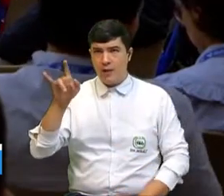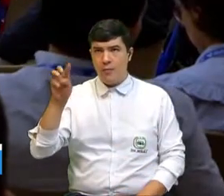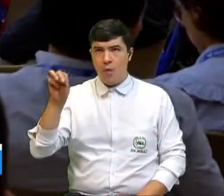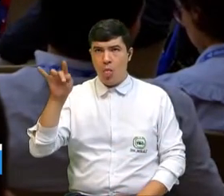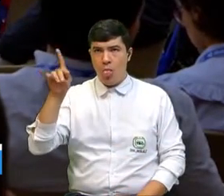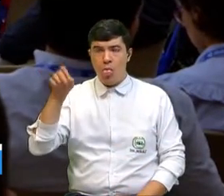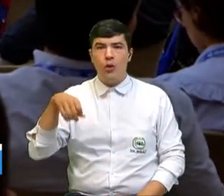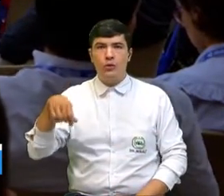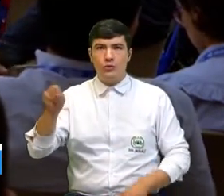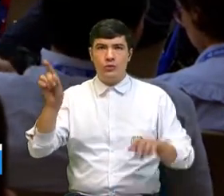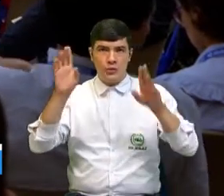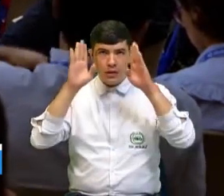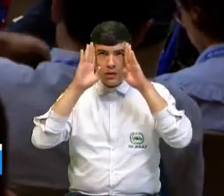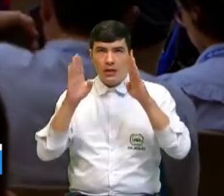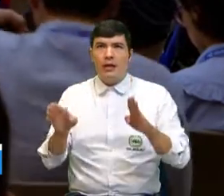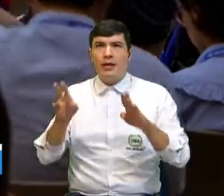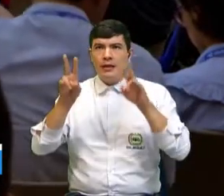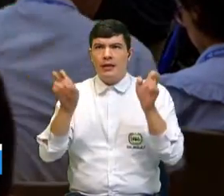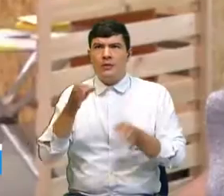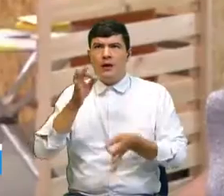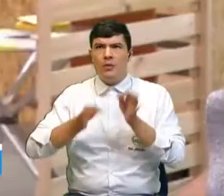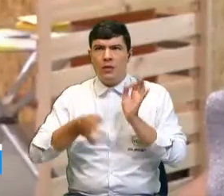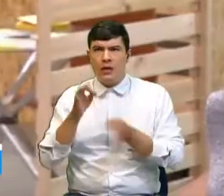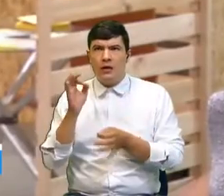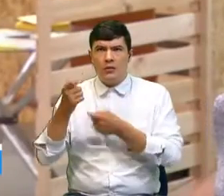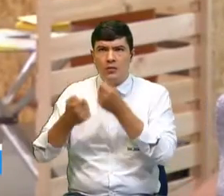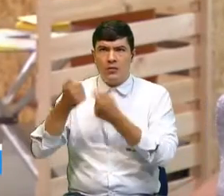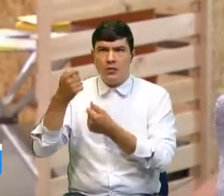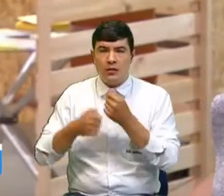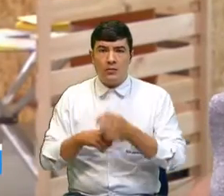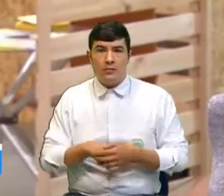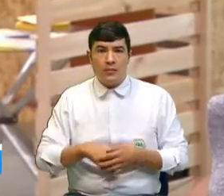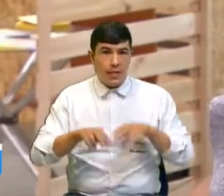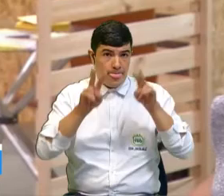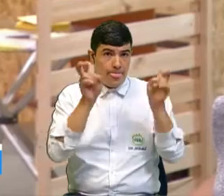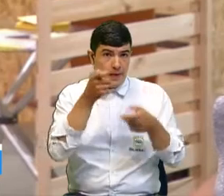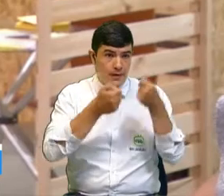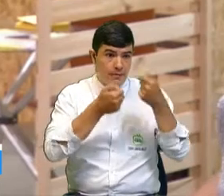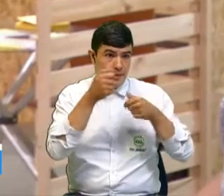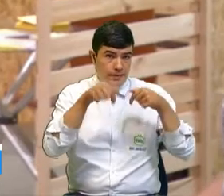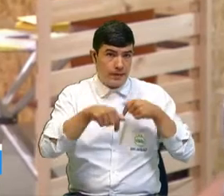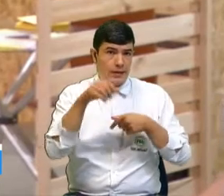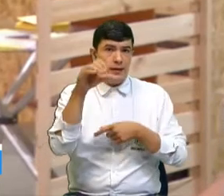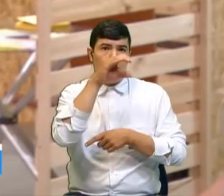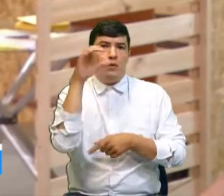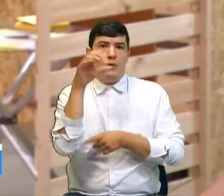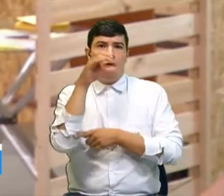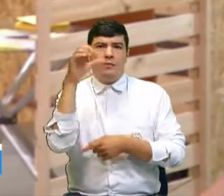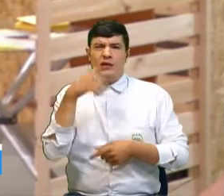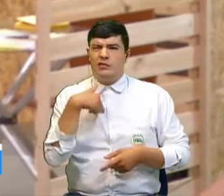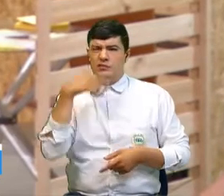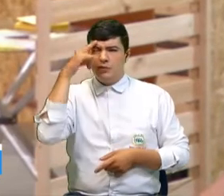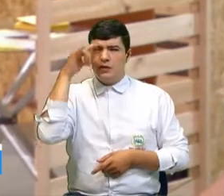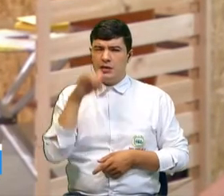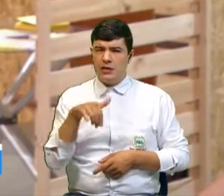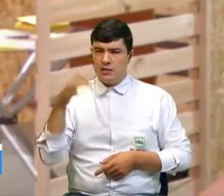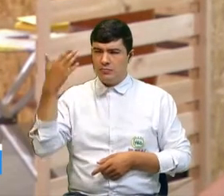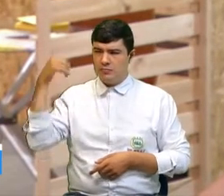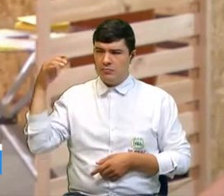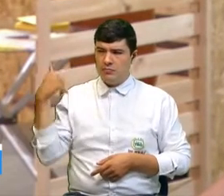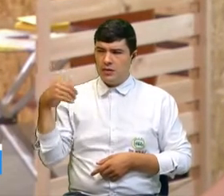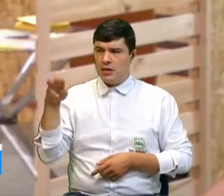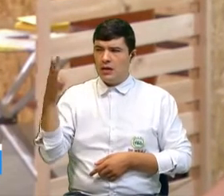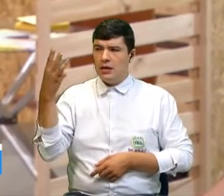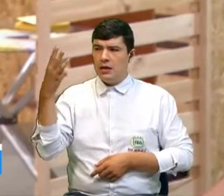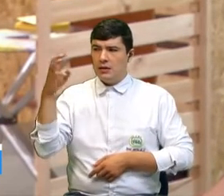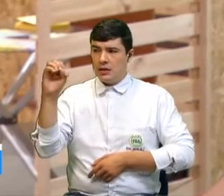jurídicos, contables y económicos. En temas de rentas, nosotros en Colombia, yo creo que en los últimos 30